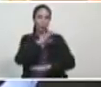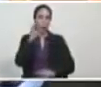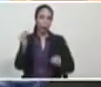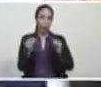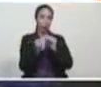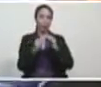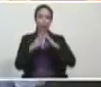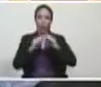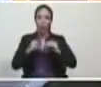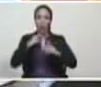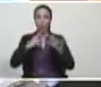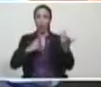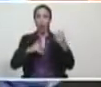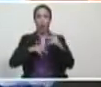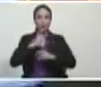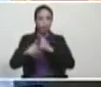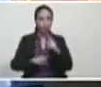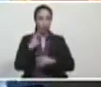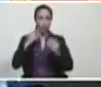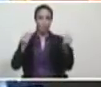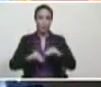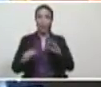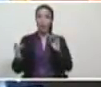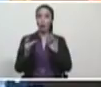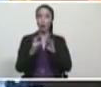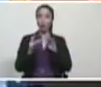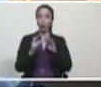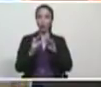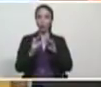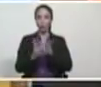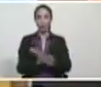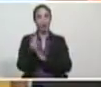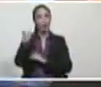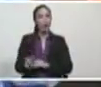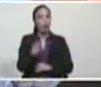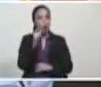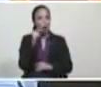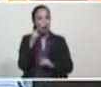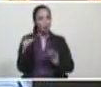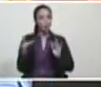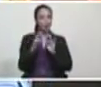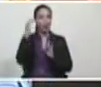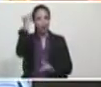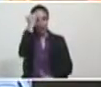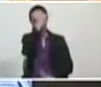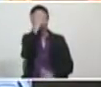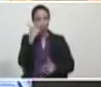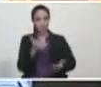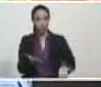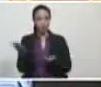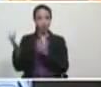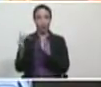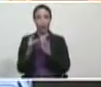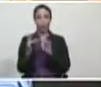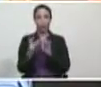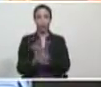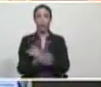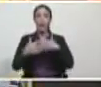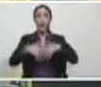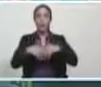capacidad productiva. Por eso quiero darle este pase, mayor general Carlos Osorio, en Yaracuy. Adelante en la planta